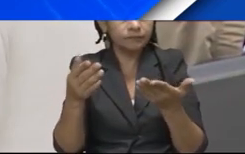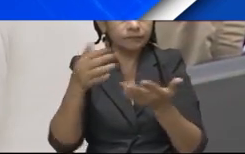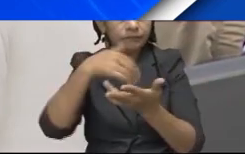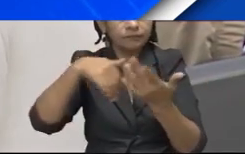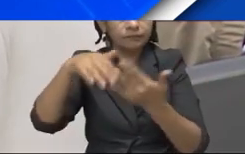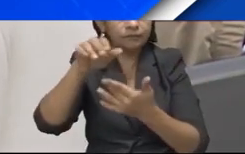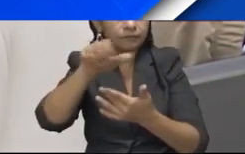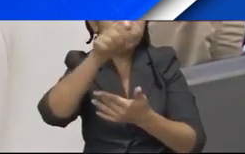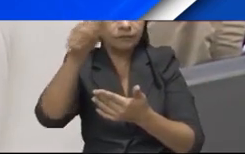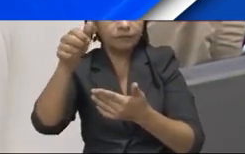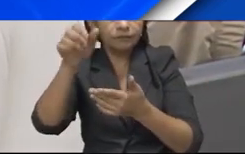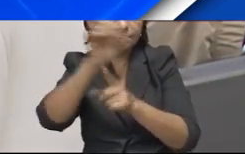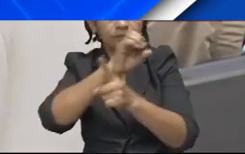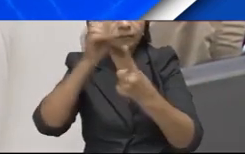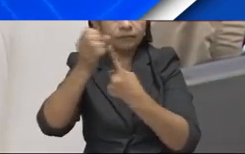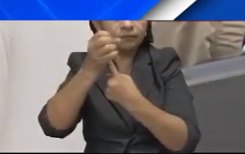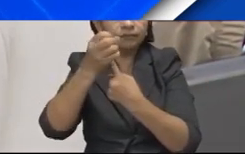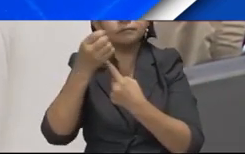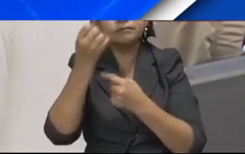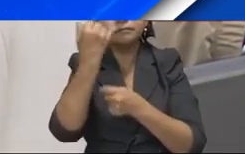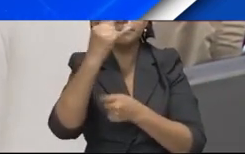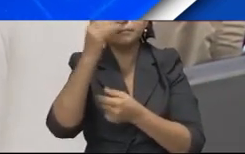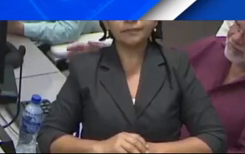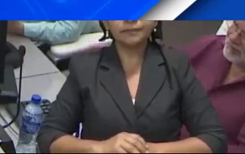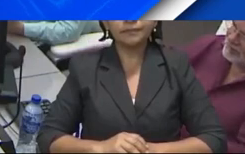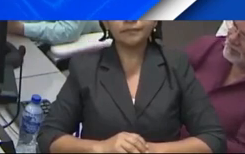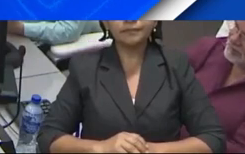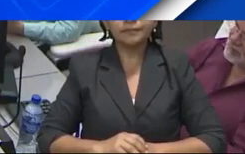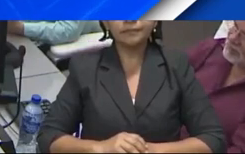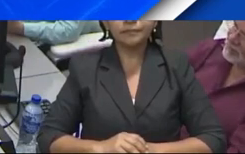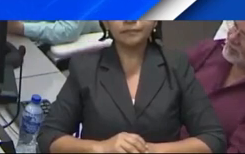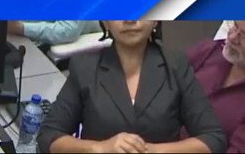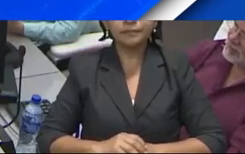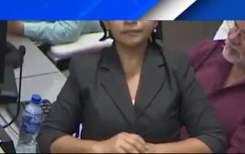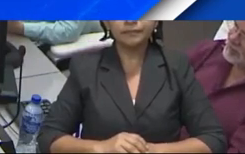entorno de préstamos internacionales. La